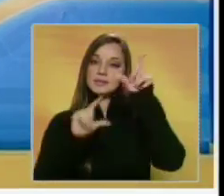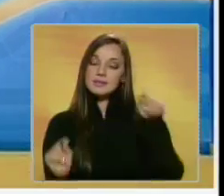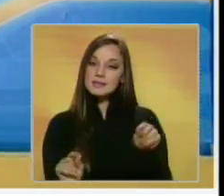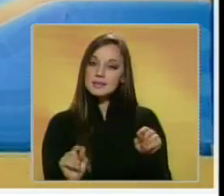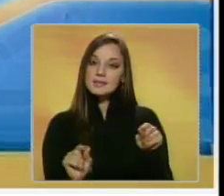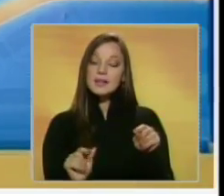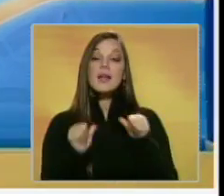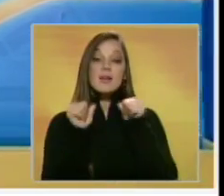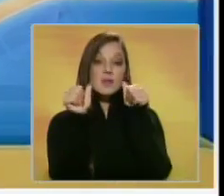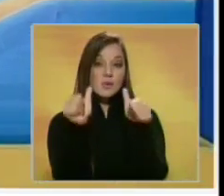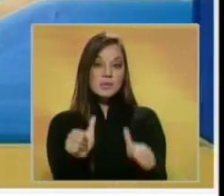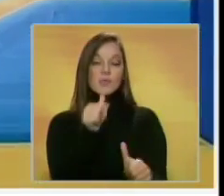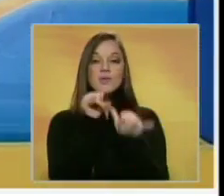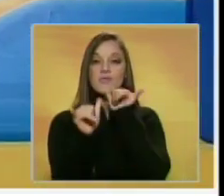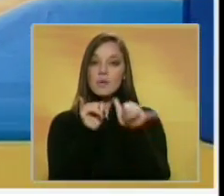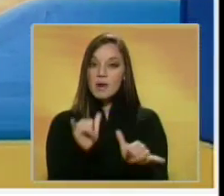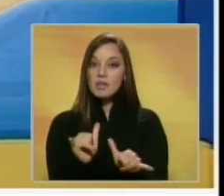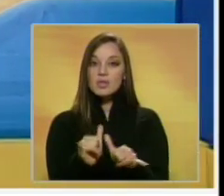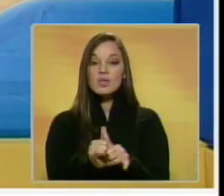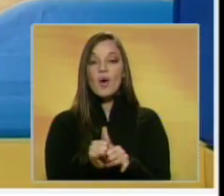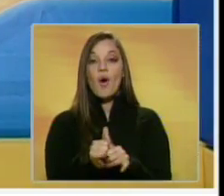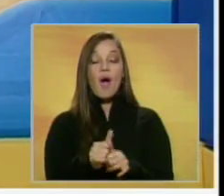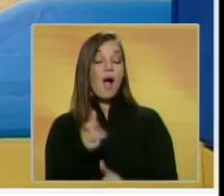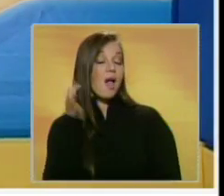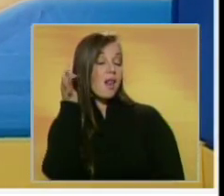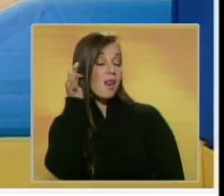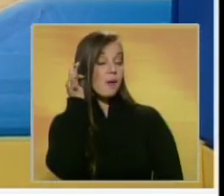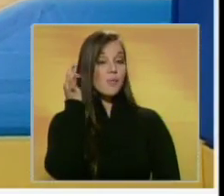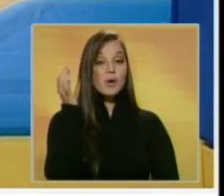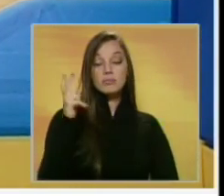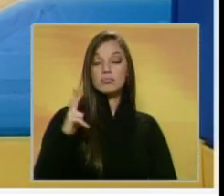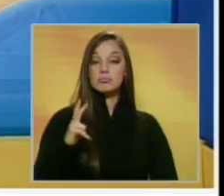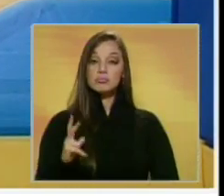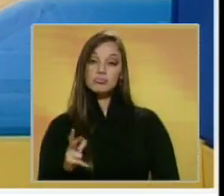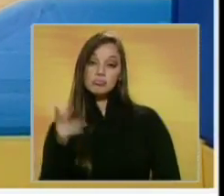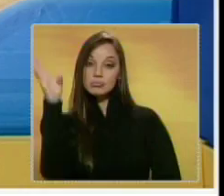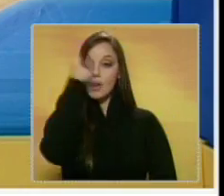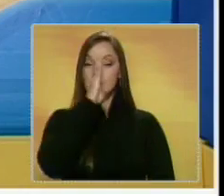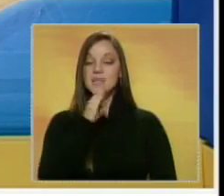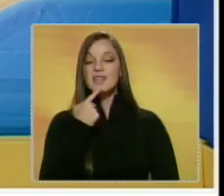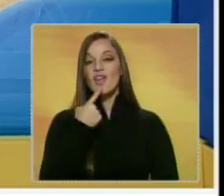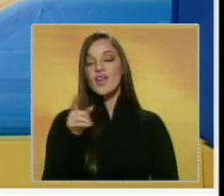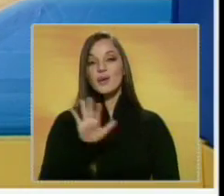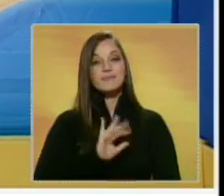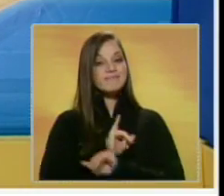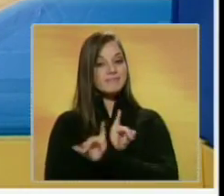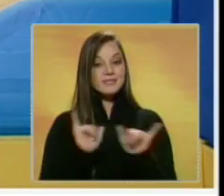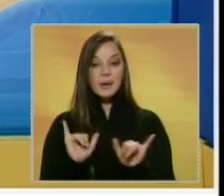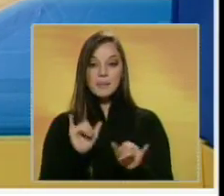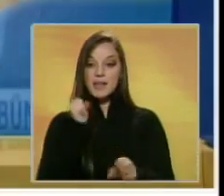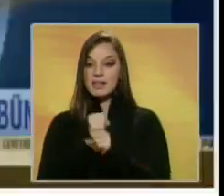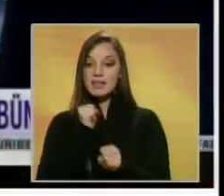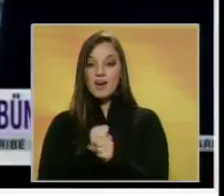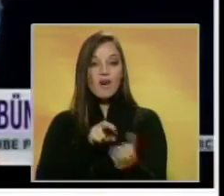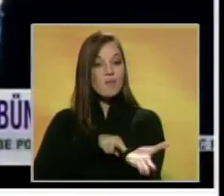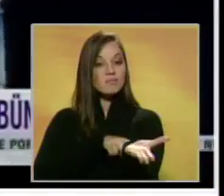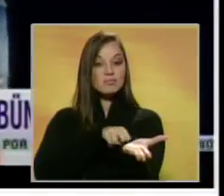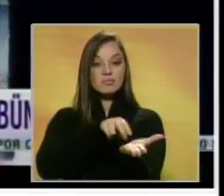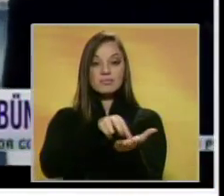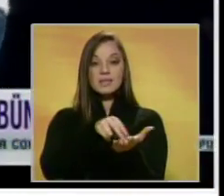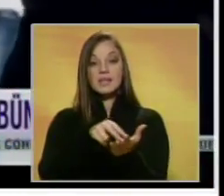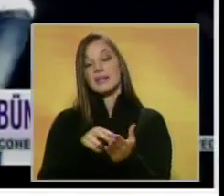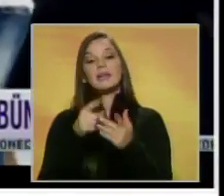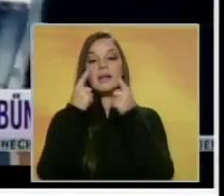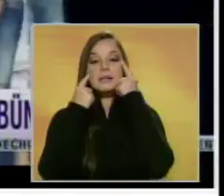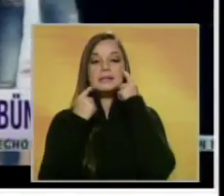Estrellas. Comenzamos informándoles que la supermodelo brasilera Gisele Bündchen le dijo adiós a las pasarelas. Entre